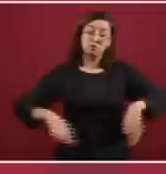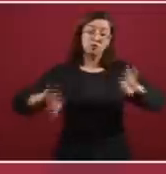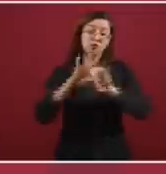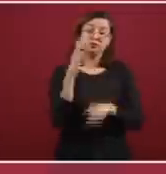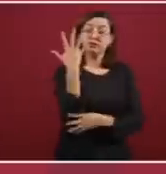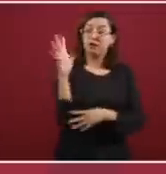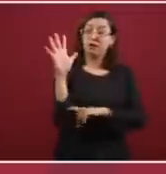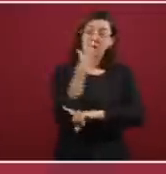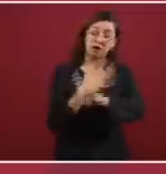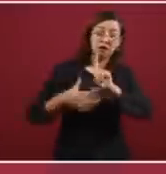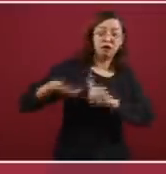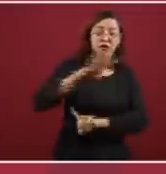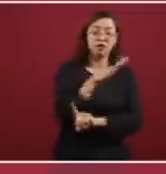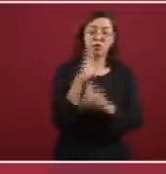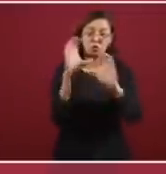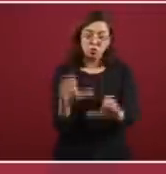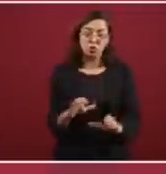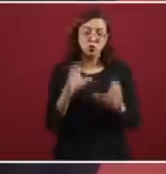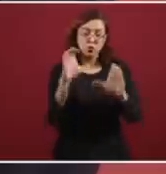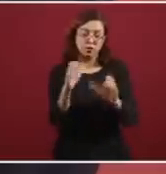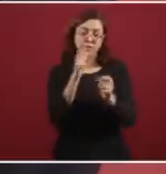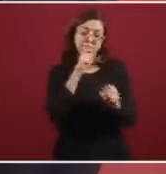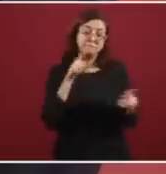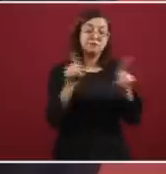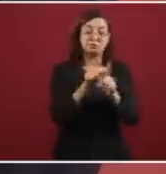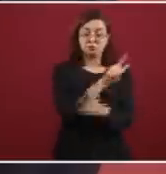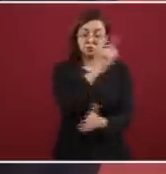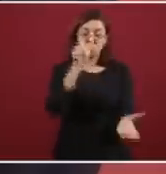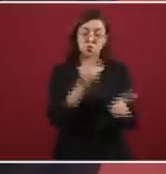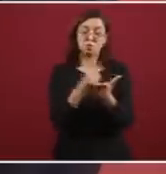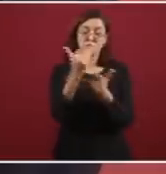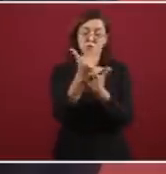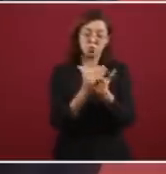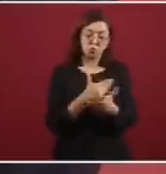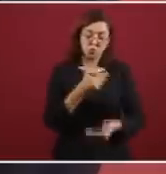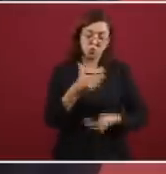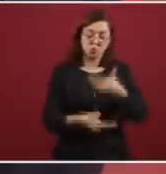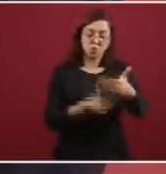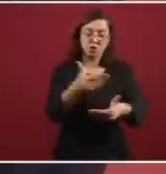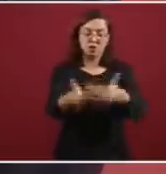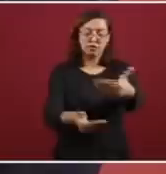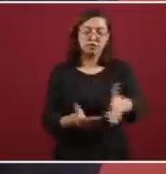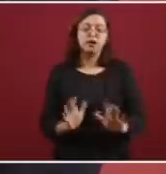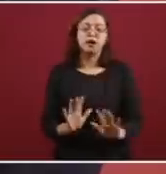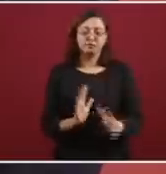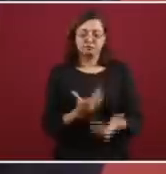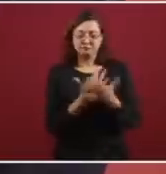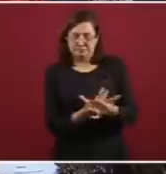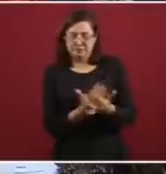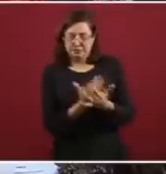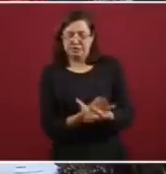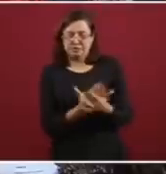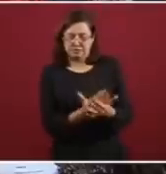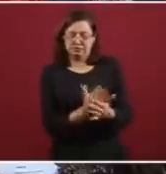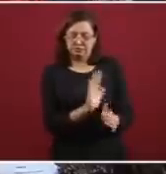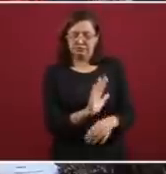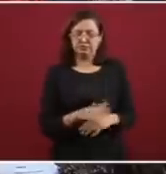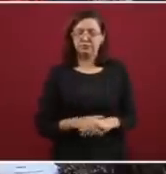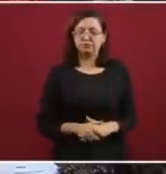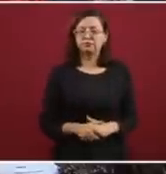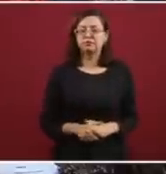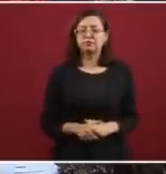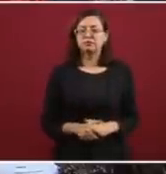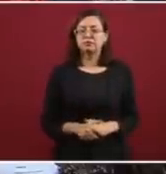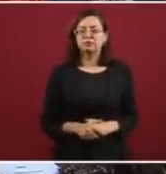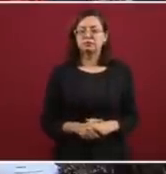y los procesos legales. Hay que esperarnos sobre esto.